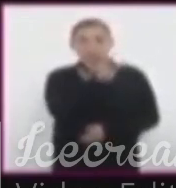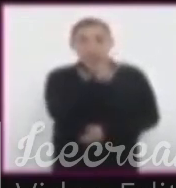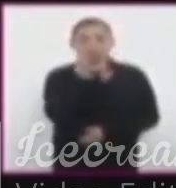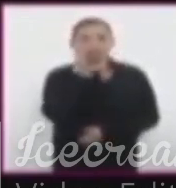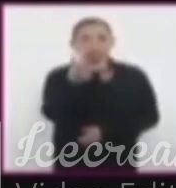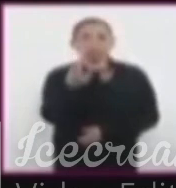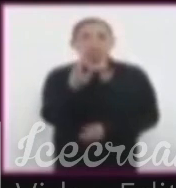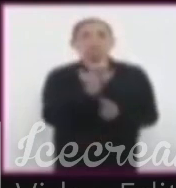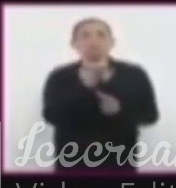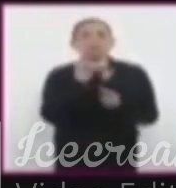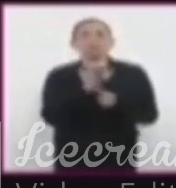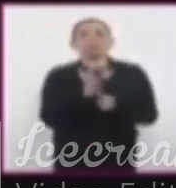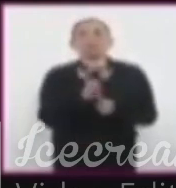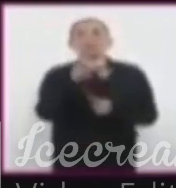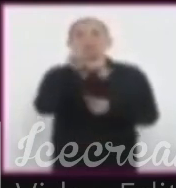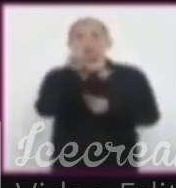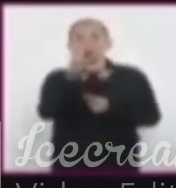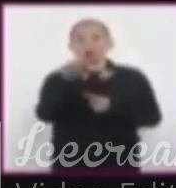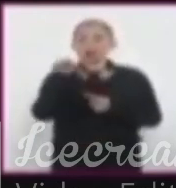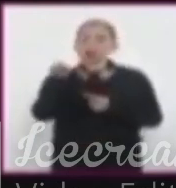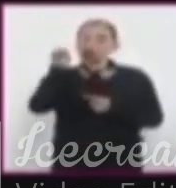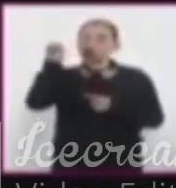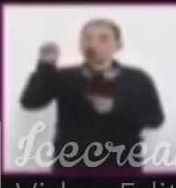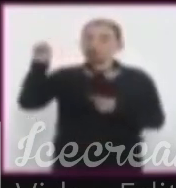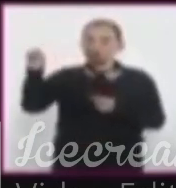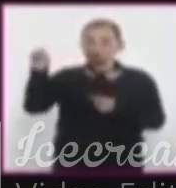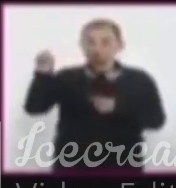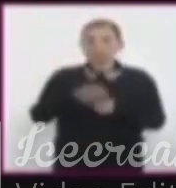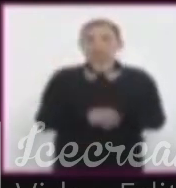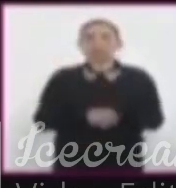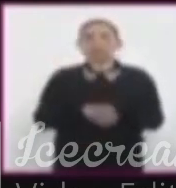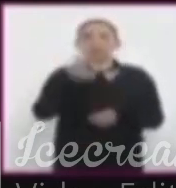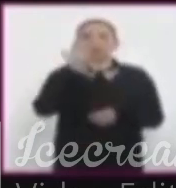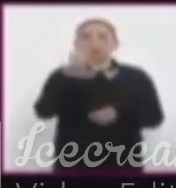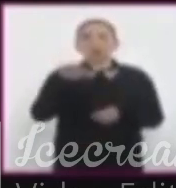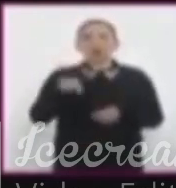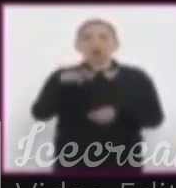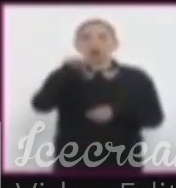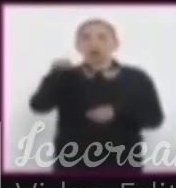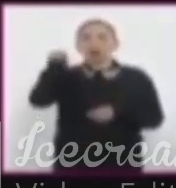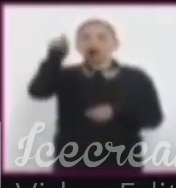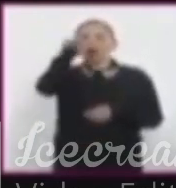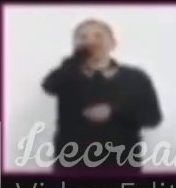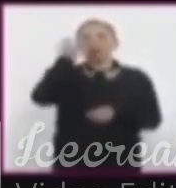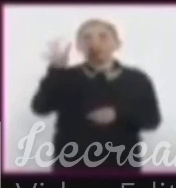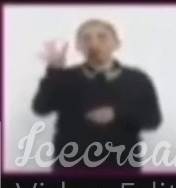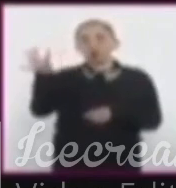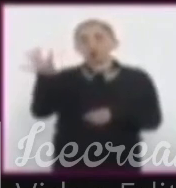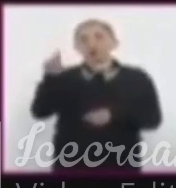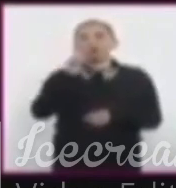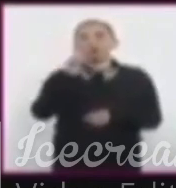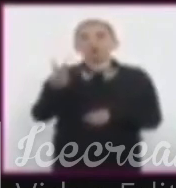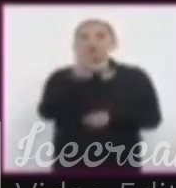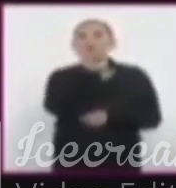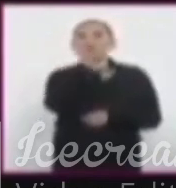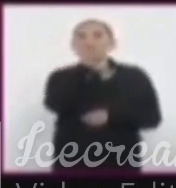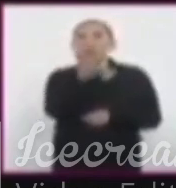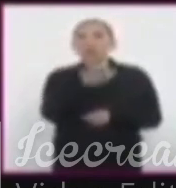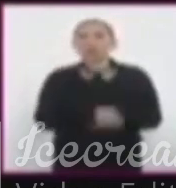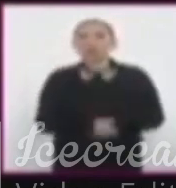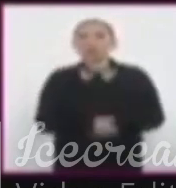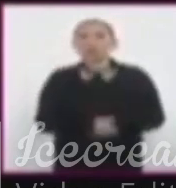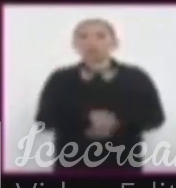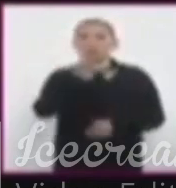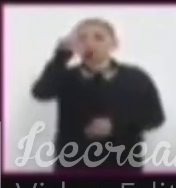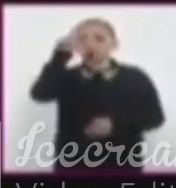vamos a poner 2 decimales más. 5 dividido entre 4 nos da, 4 cabe una vez en